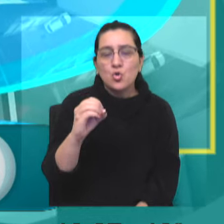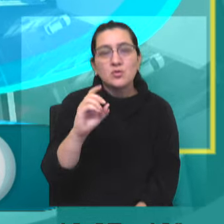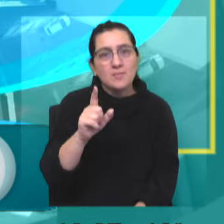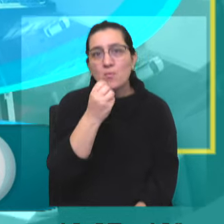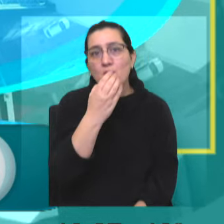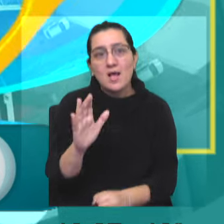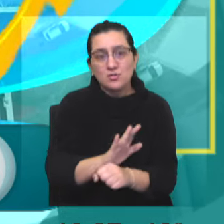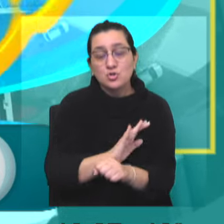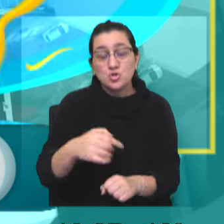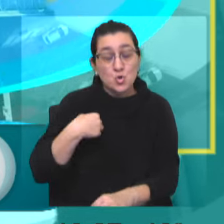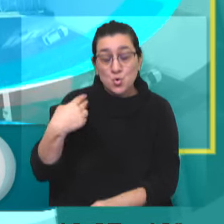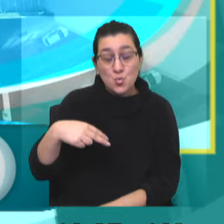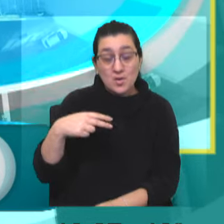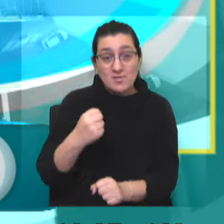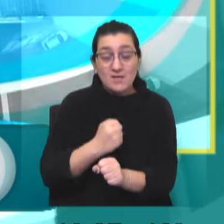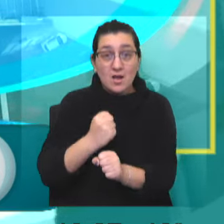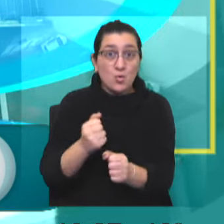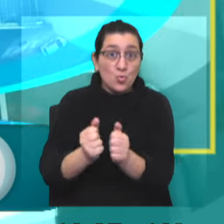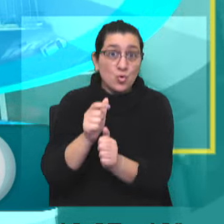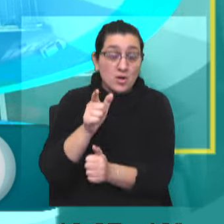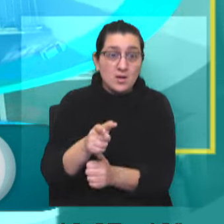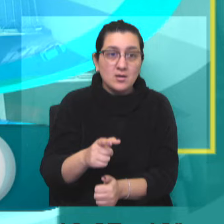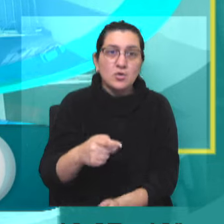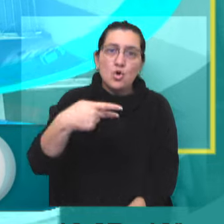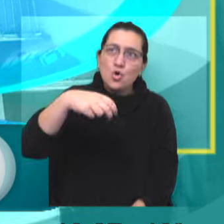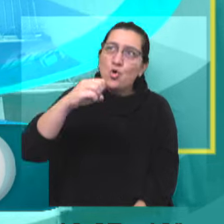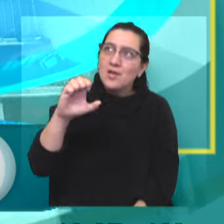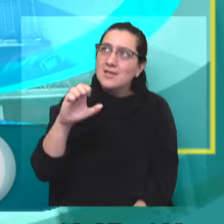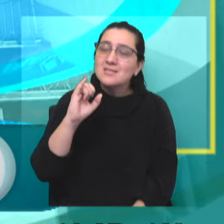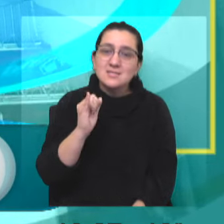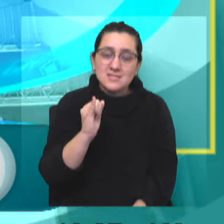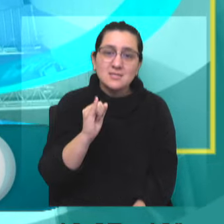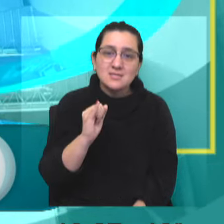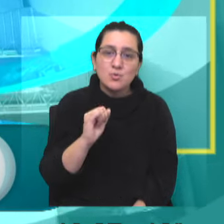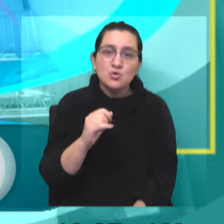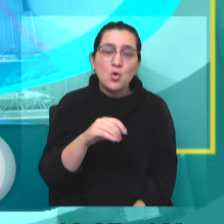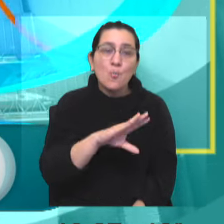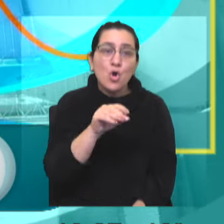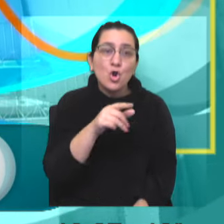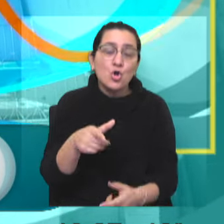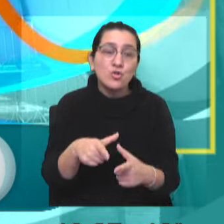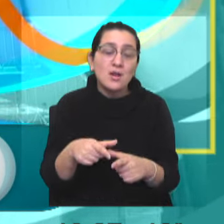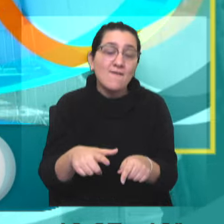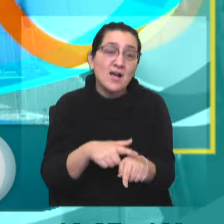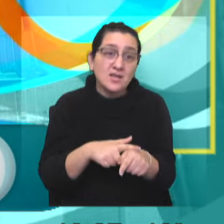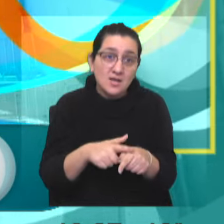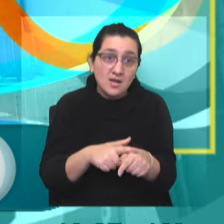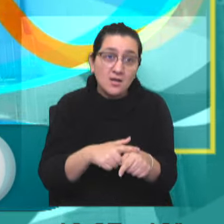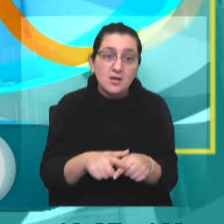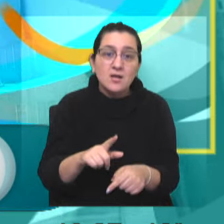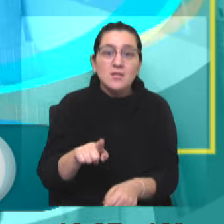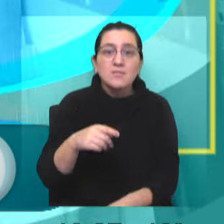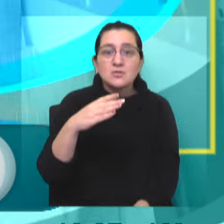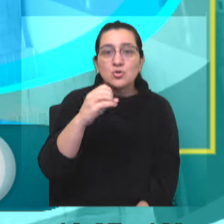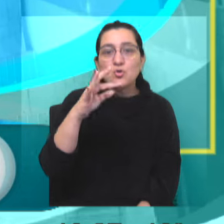a mí me sorprendió. Nunca había trabajado... Con Noé hemos hecho Monólogos de la Vagina ya en el año 2. Está Alie Kotler, que es una